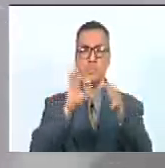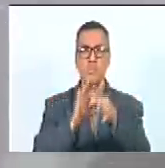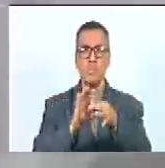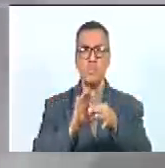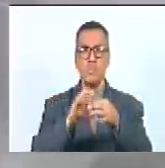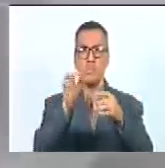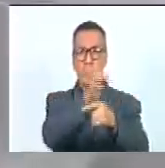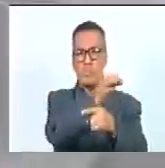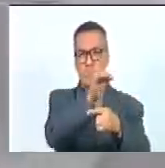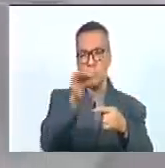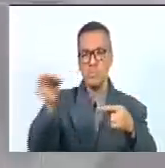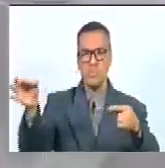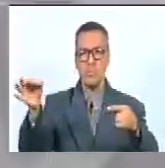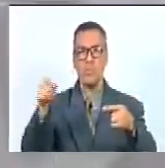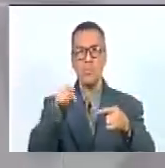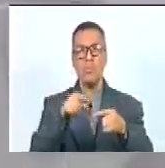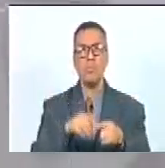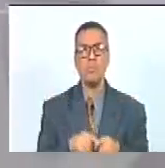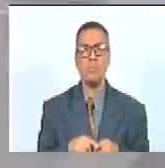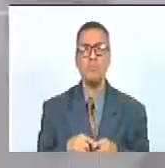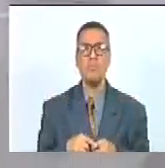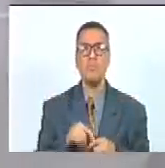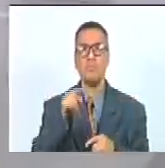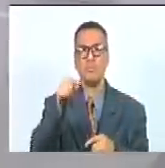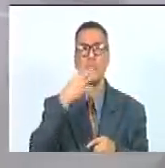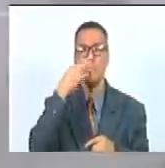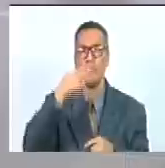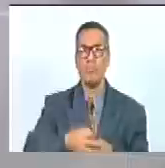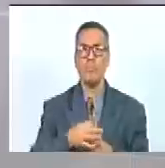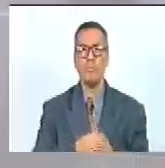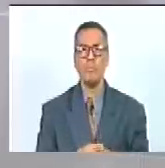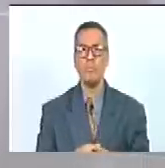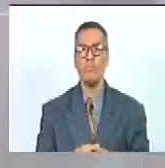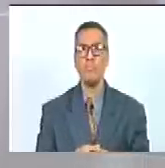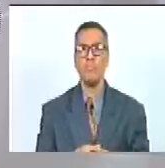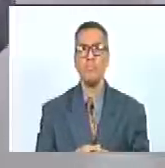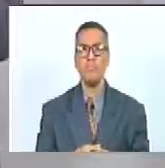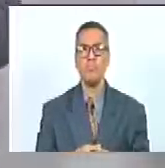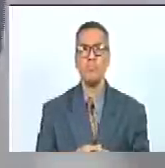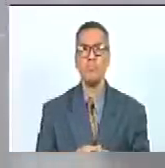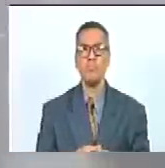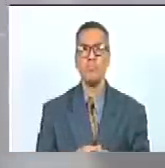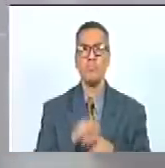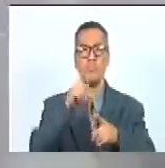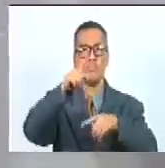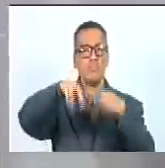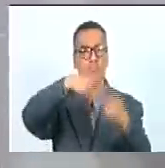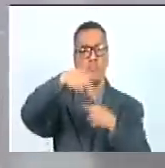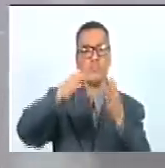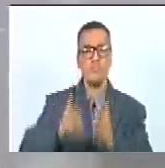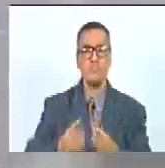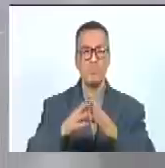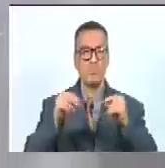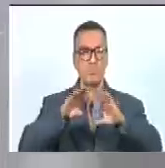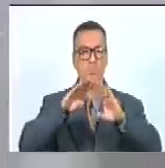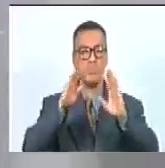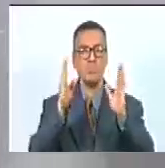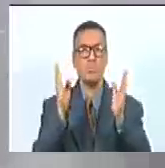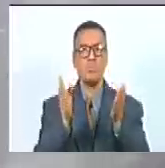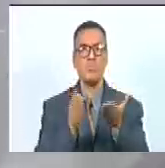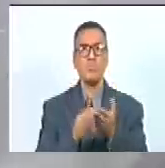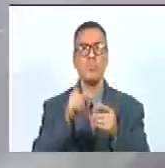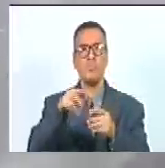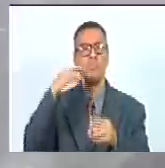por una línea recta, yo estoy seguro que entre los revolucionarios del mundo en